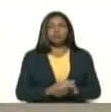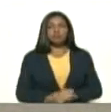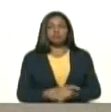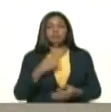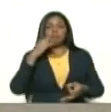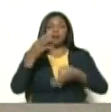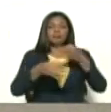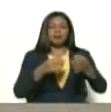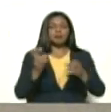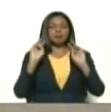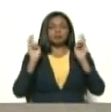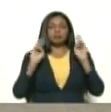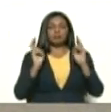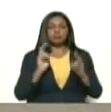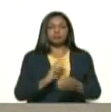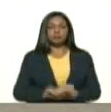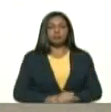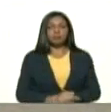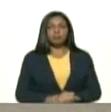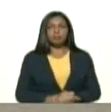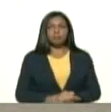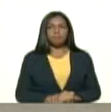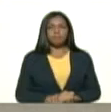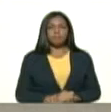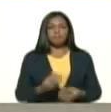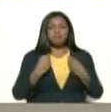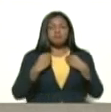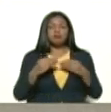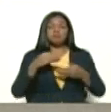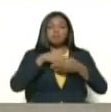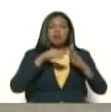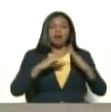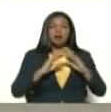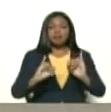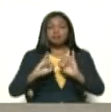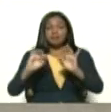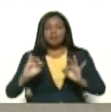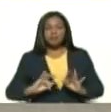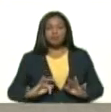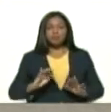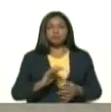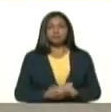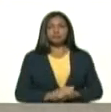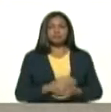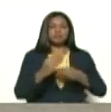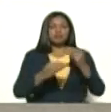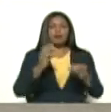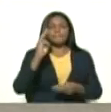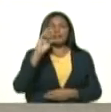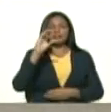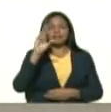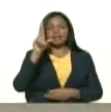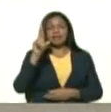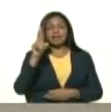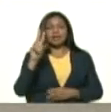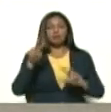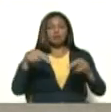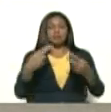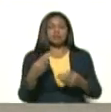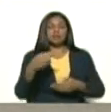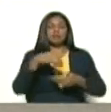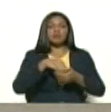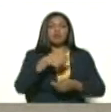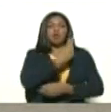ya vamos a hablar de ese tema. Vive en el mismo hogar. se realizó el PCR y dio positivo. Actualmente está en el